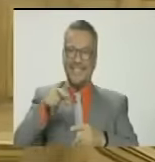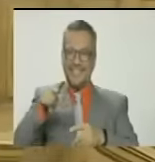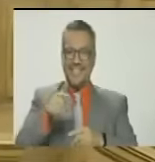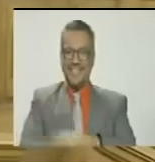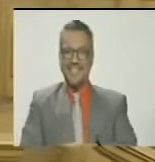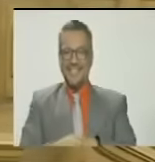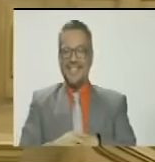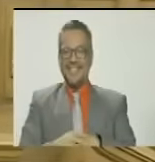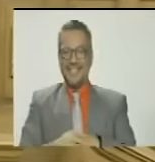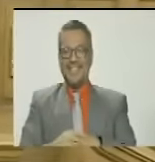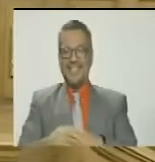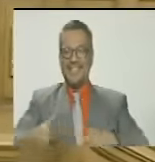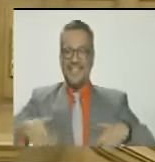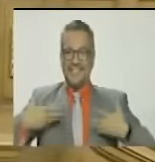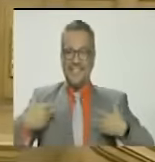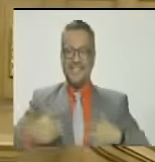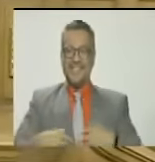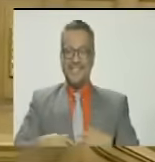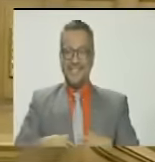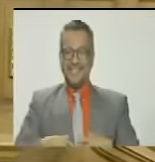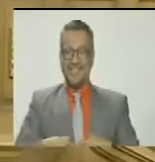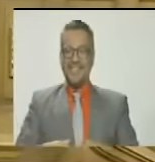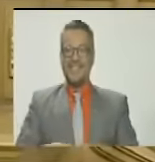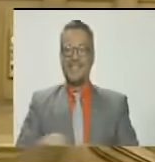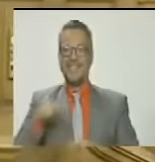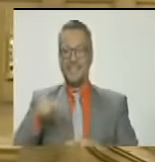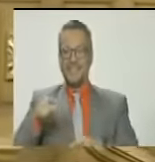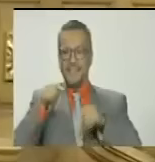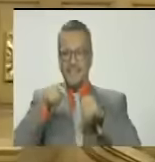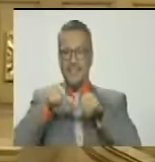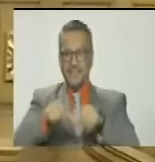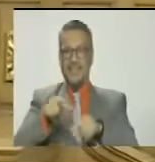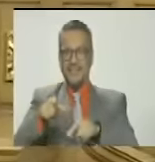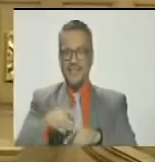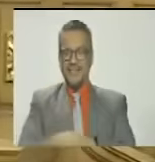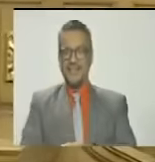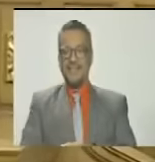alégrense. Querido compañero, lo dejamos aquí, pues.